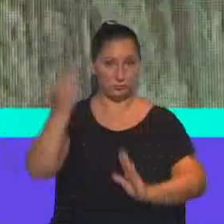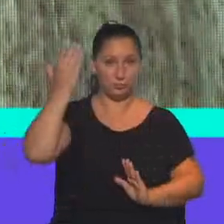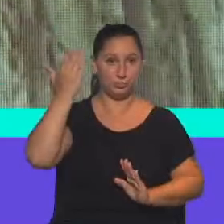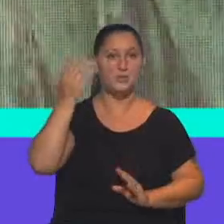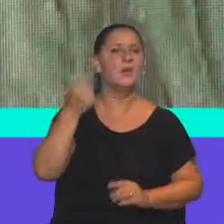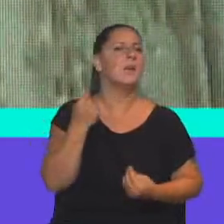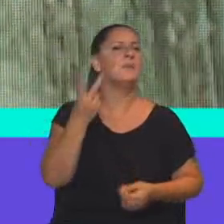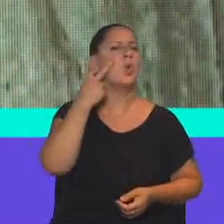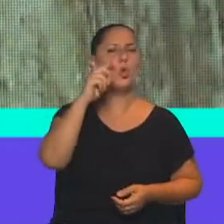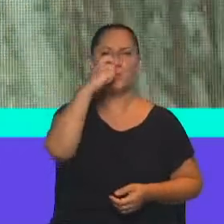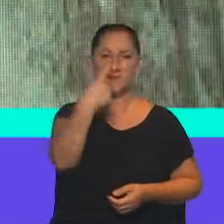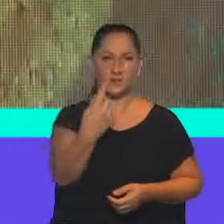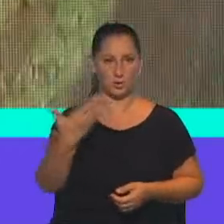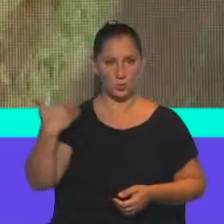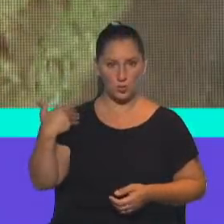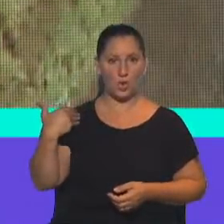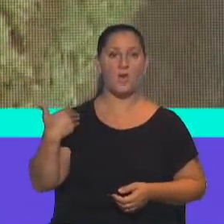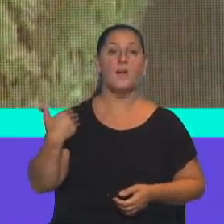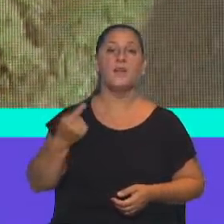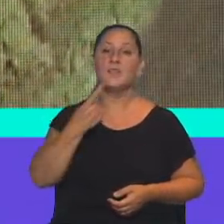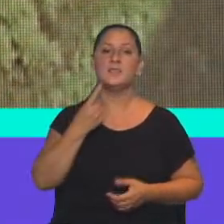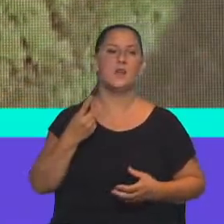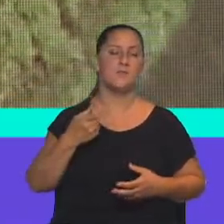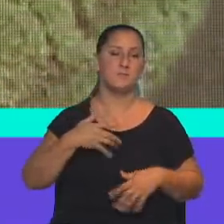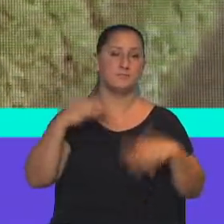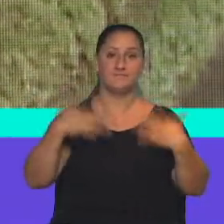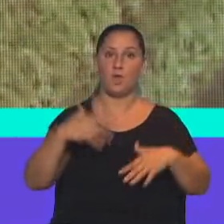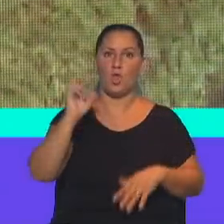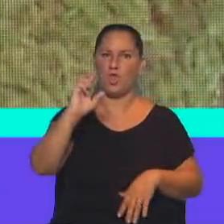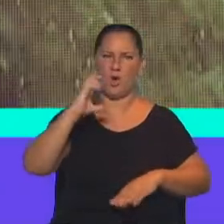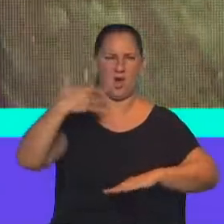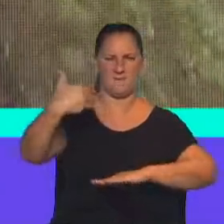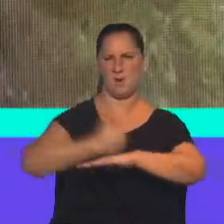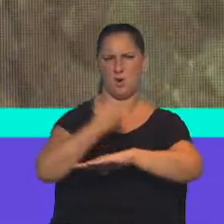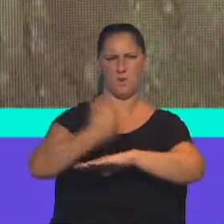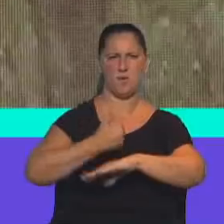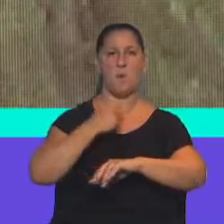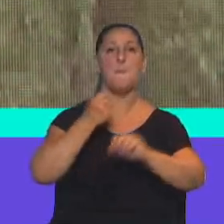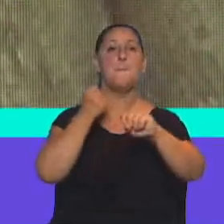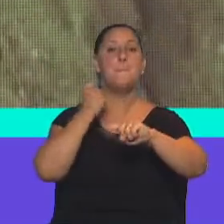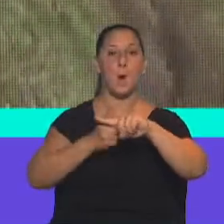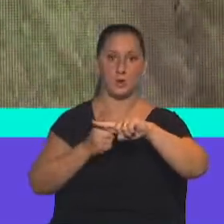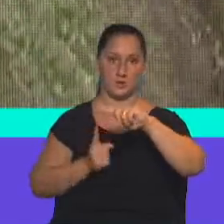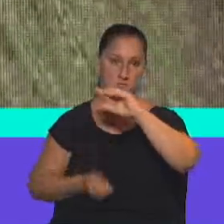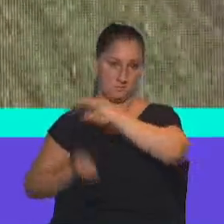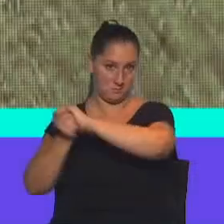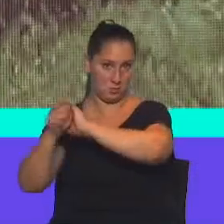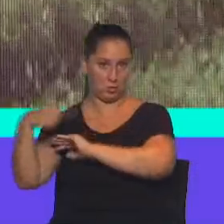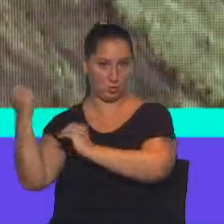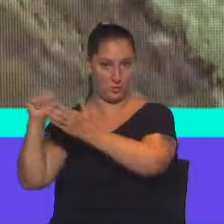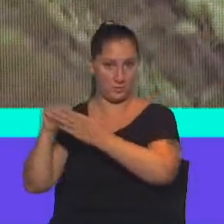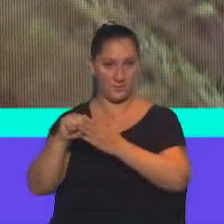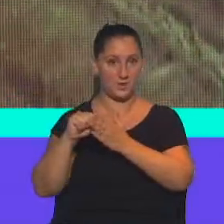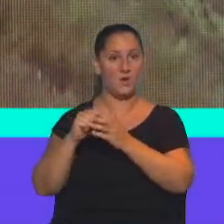en 2021? Tuviste una entrada, mega super entrada de dólares por exportaciones y además